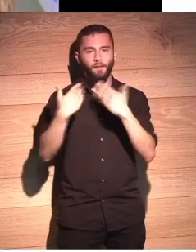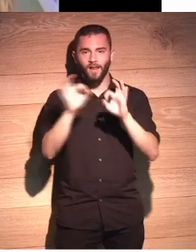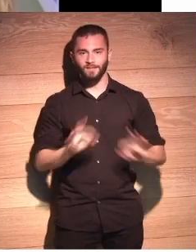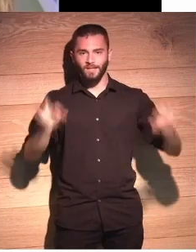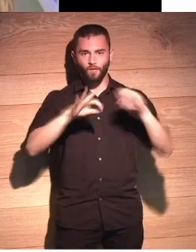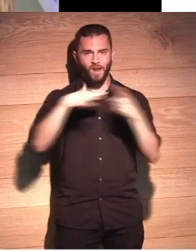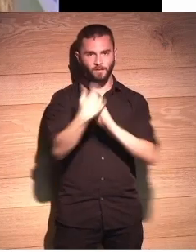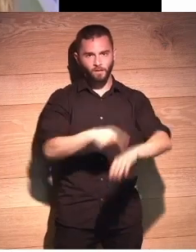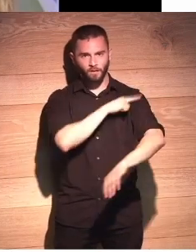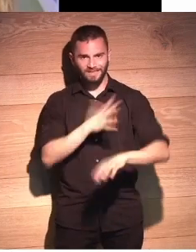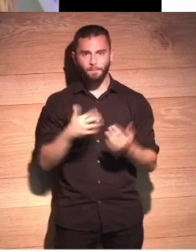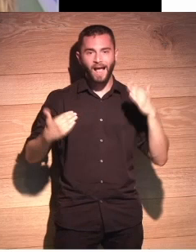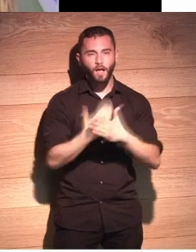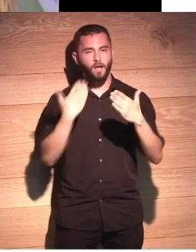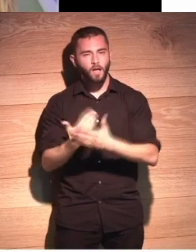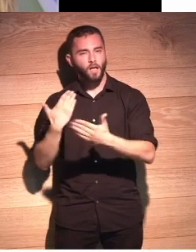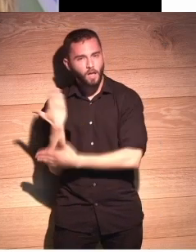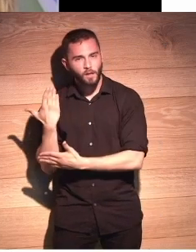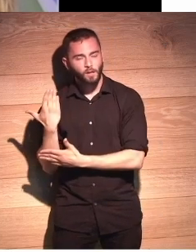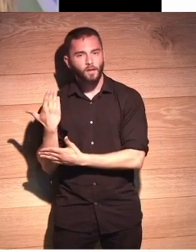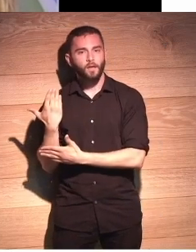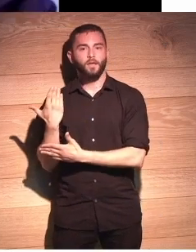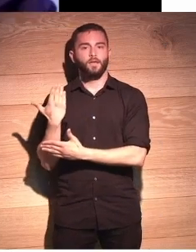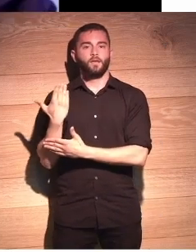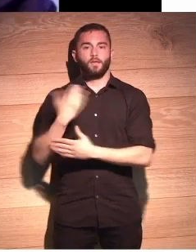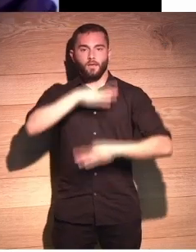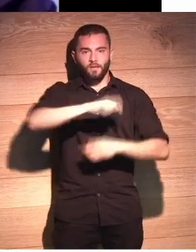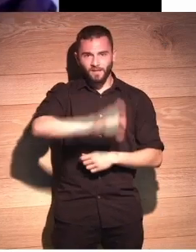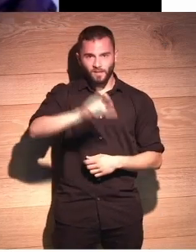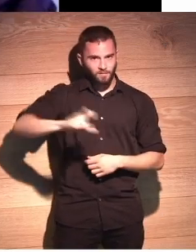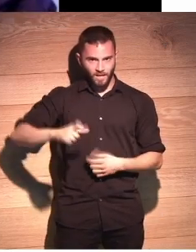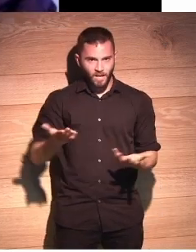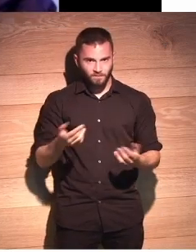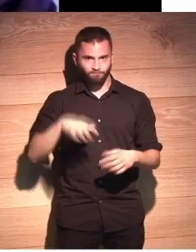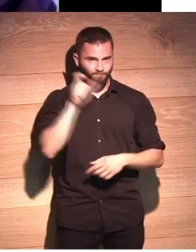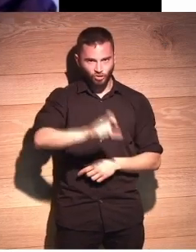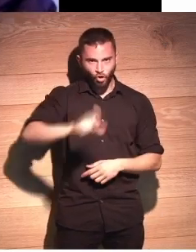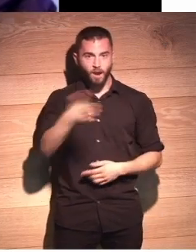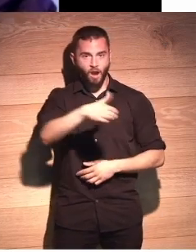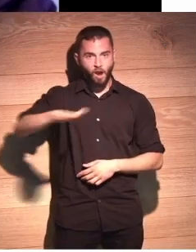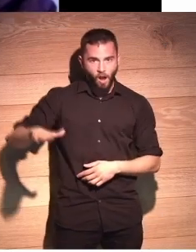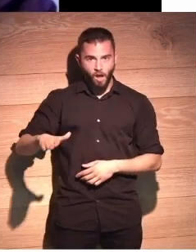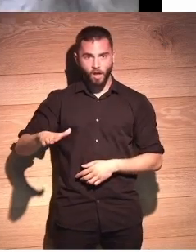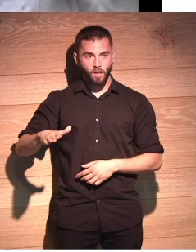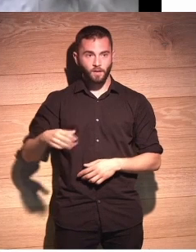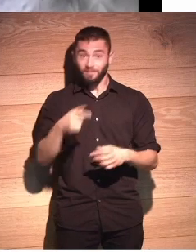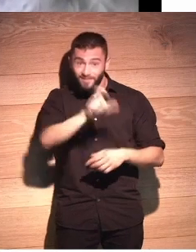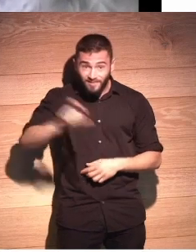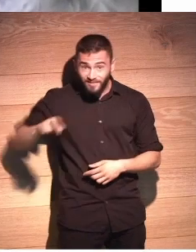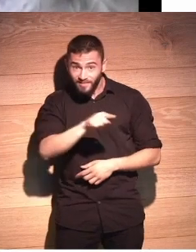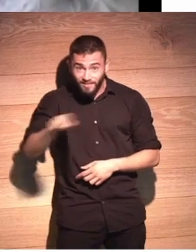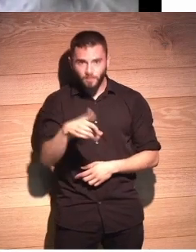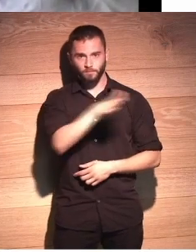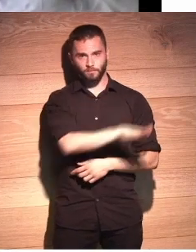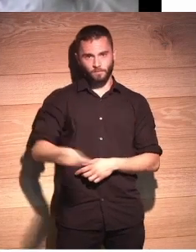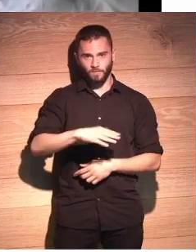extrema. Cada día hay civiles que mueren. Esos civiles son niños. En Más Claro